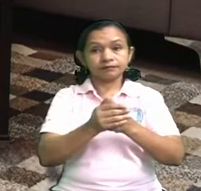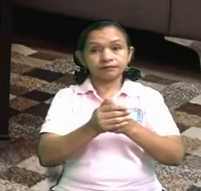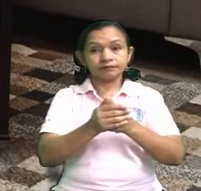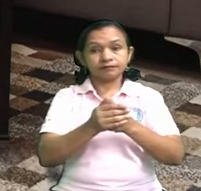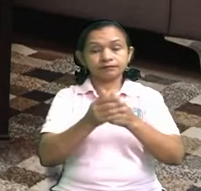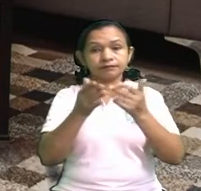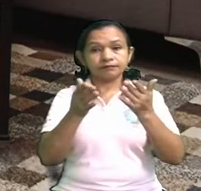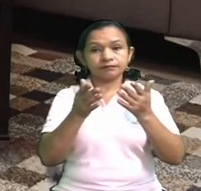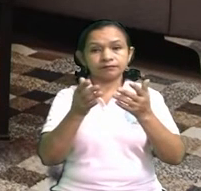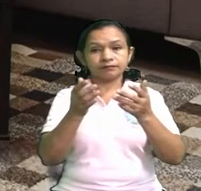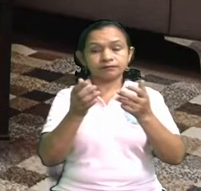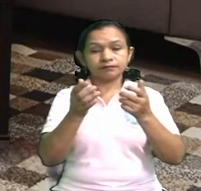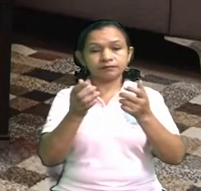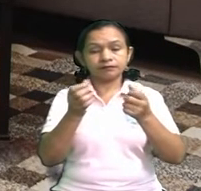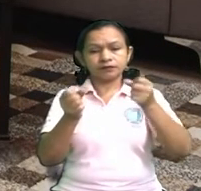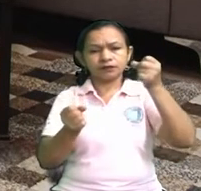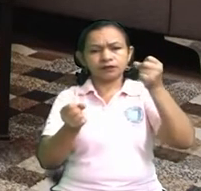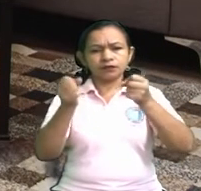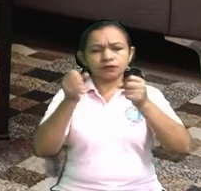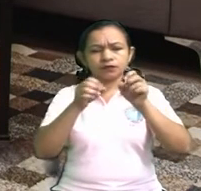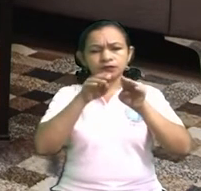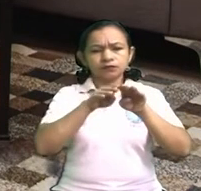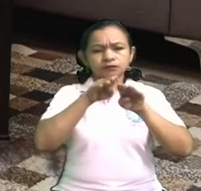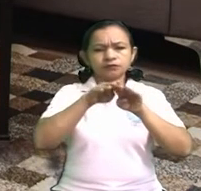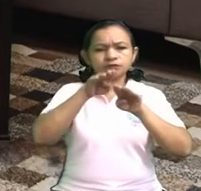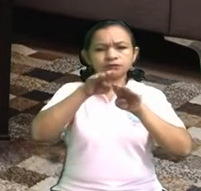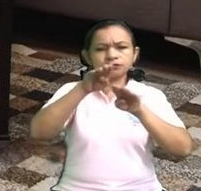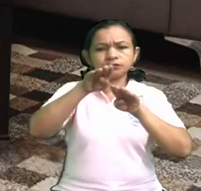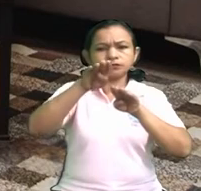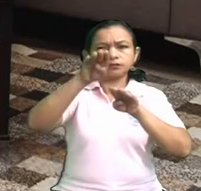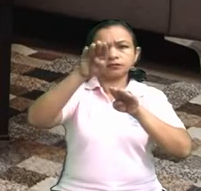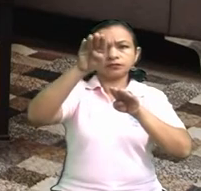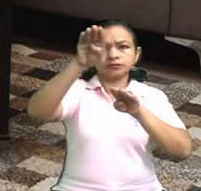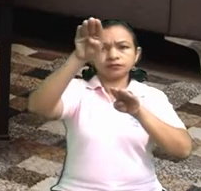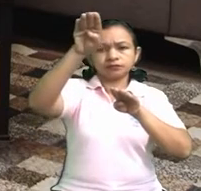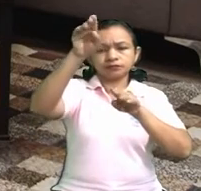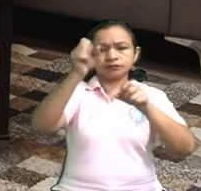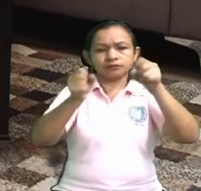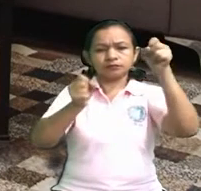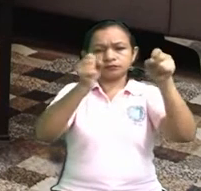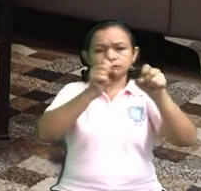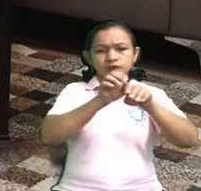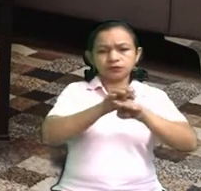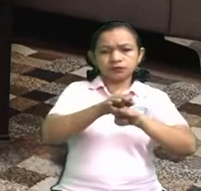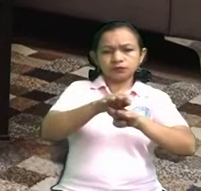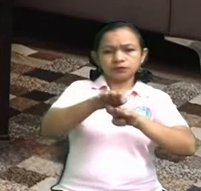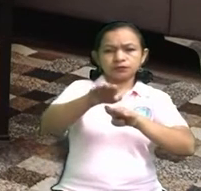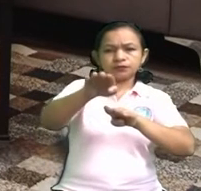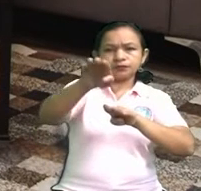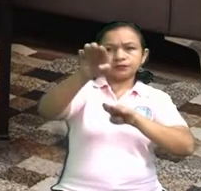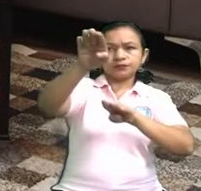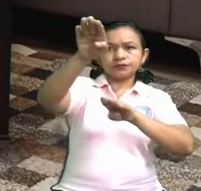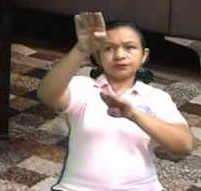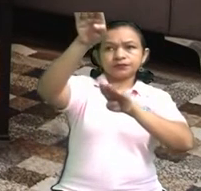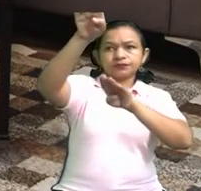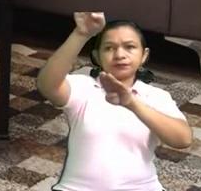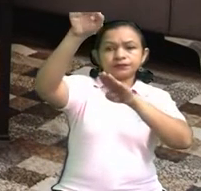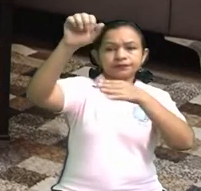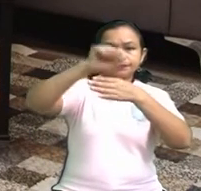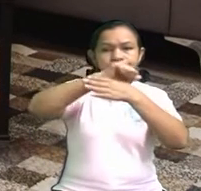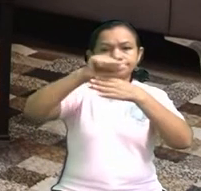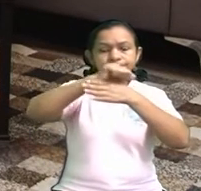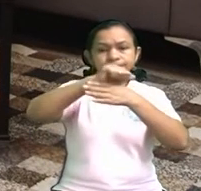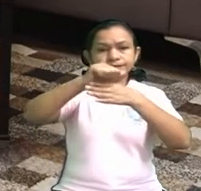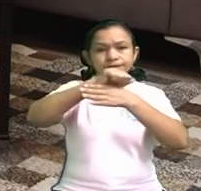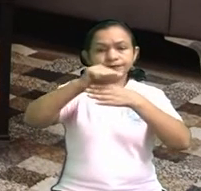carro escalera contra incendio, con 100 metros de altura la escalera, haciendo un ejercicio demostrativo en